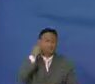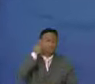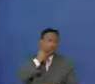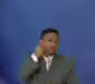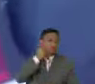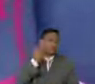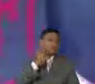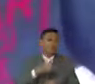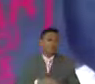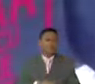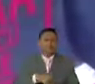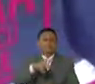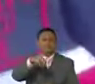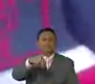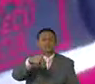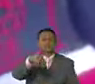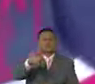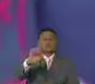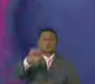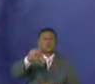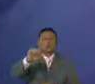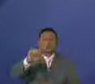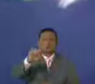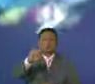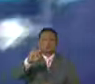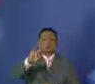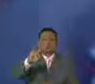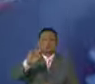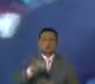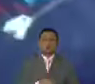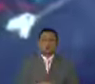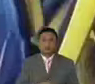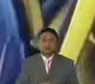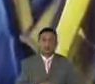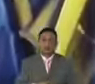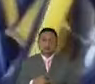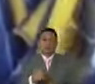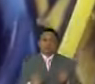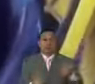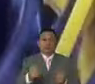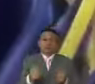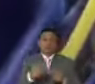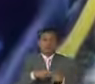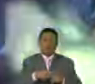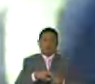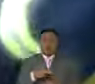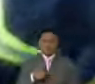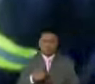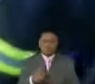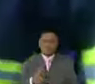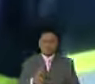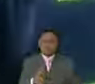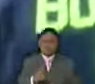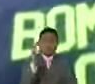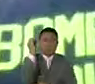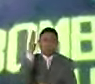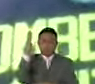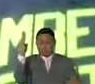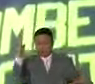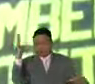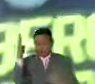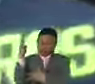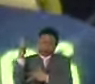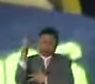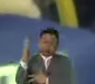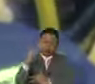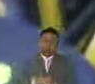el sector de Pueblo Unido, se registró el estrellamiento de un vehículo que funcionaba como taxi contra un poste. El